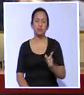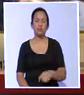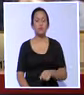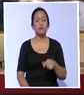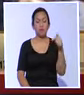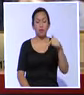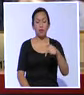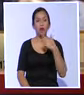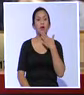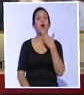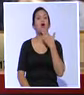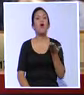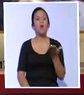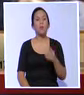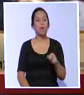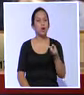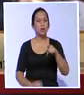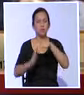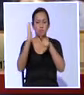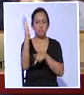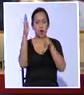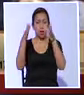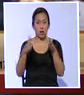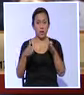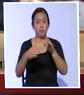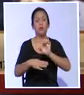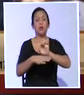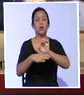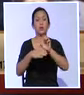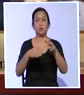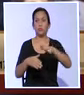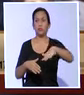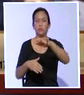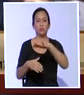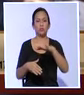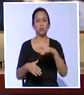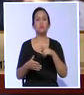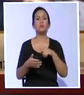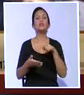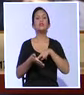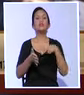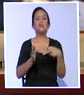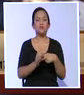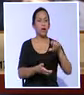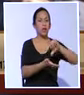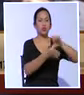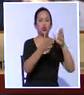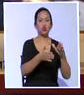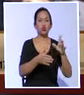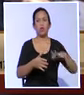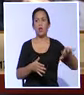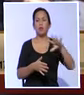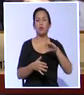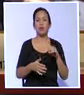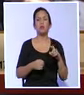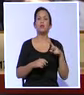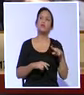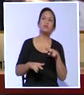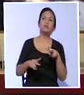puede condicionar al parlamento ecuatoriano que es el resultado de la expresión legítima de la voluntad